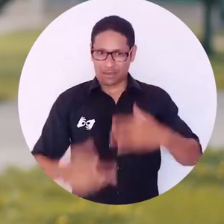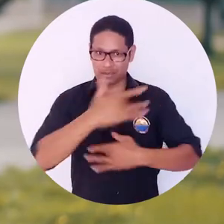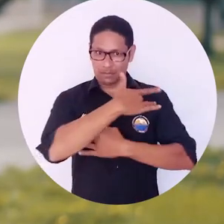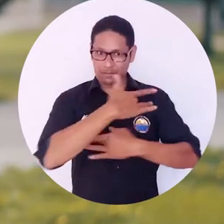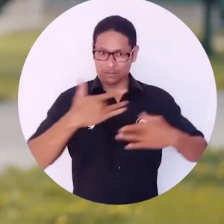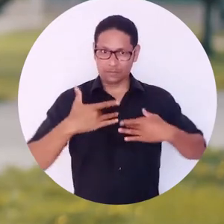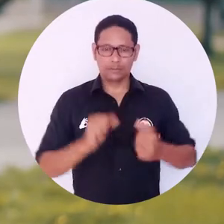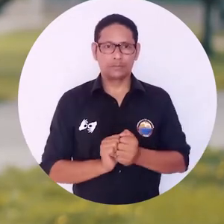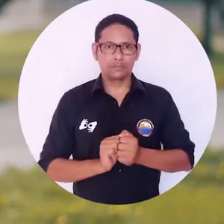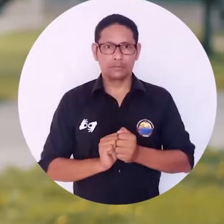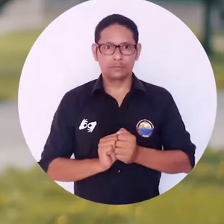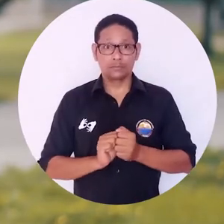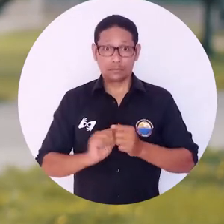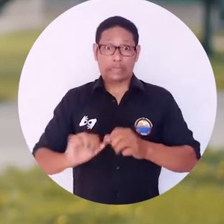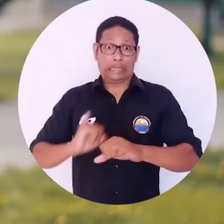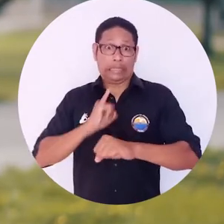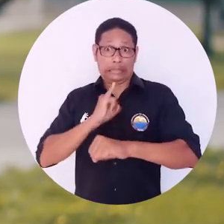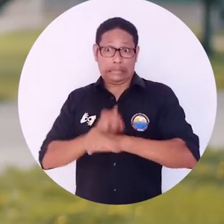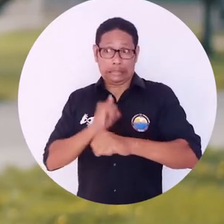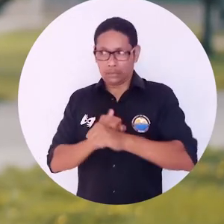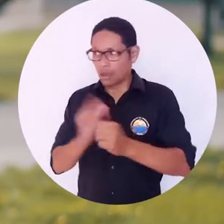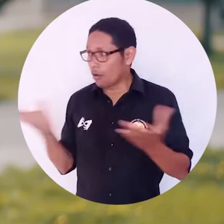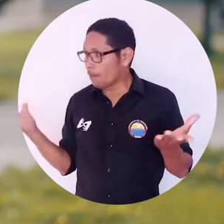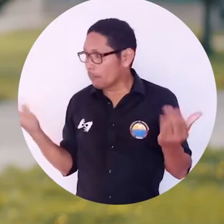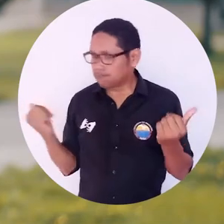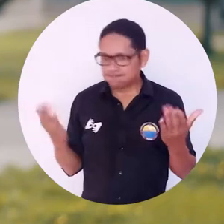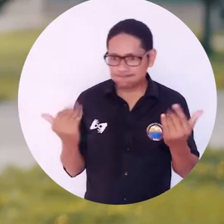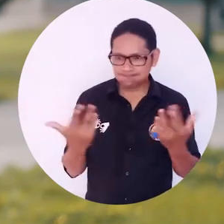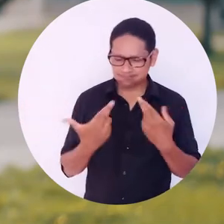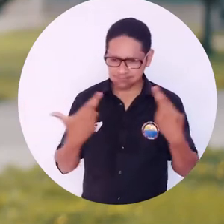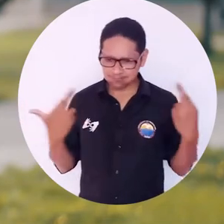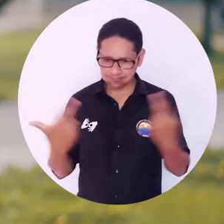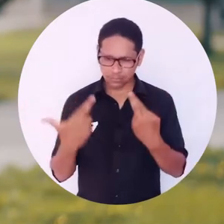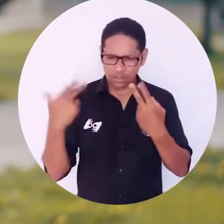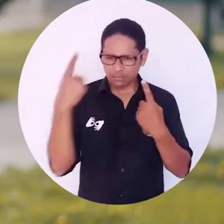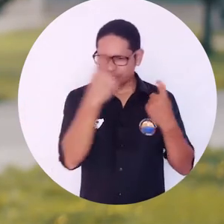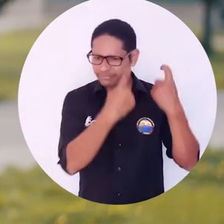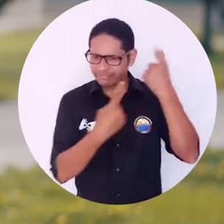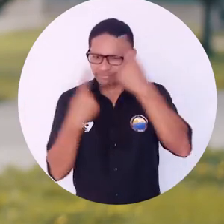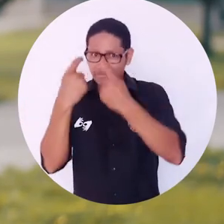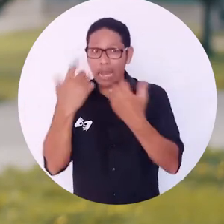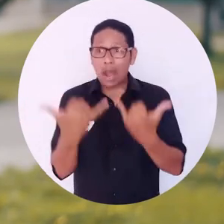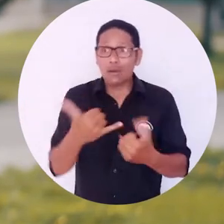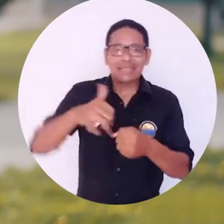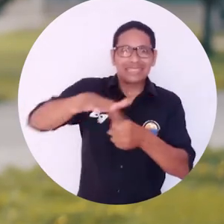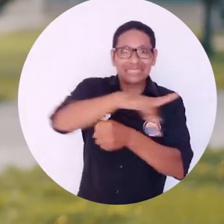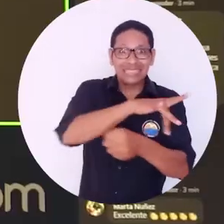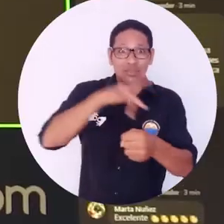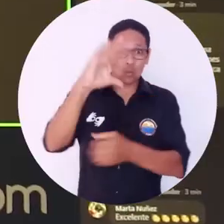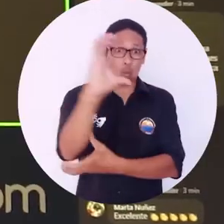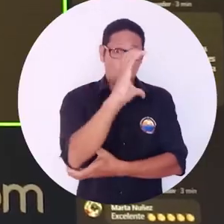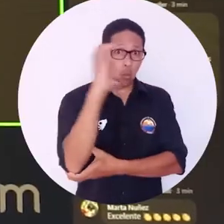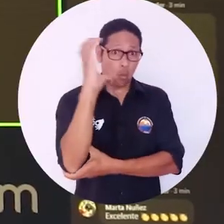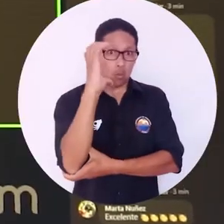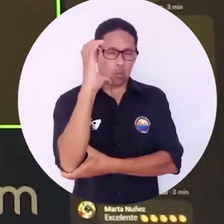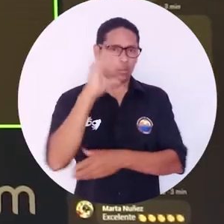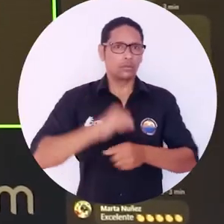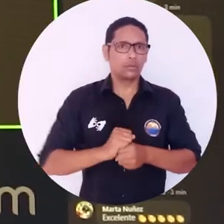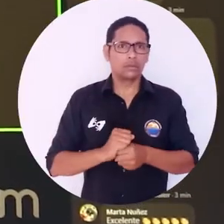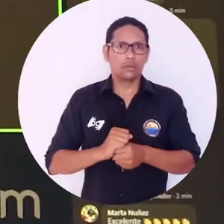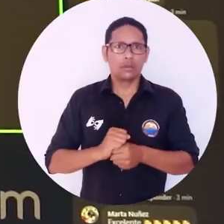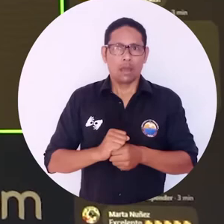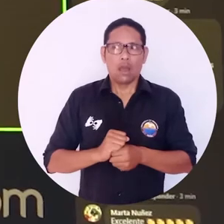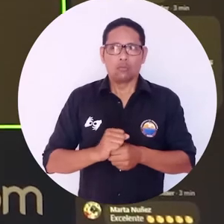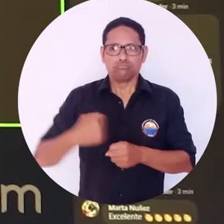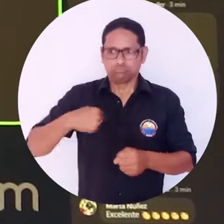promoviendo escenarios de reflexión académica sobre temas que atañen a la compleja situación en la que se encuentra el país. En su compromiso por